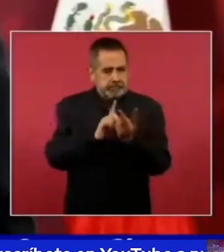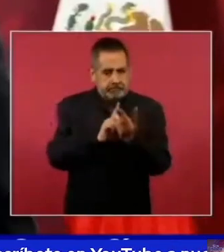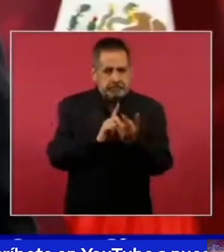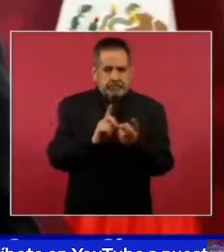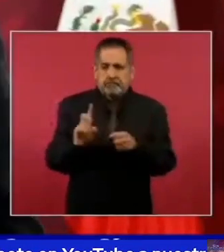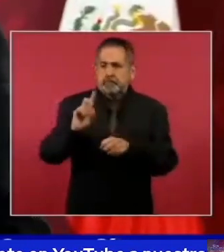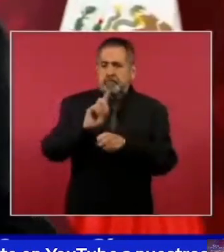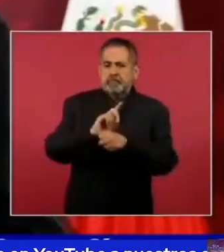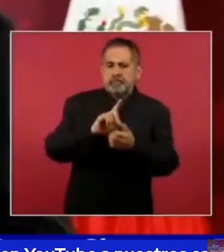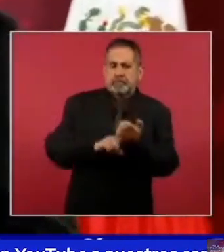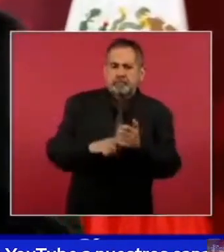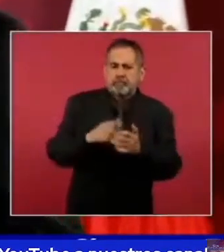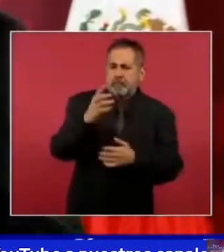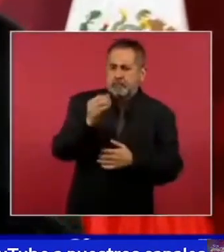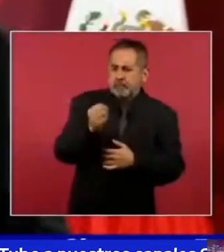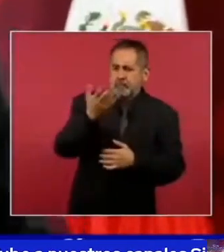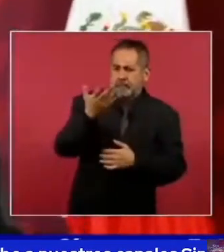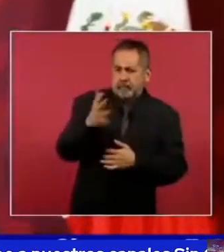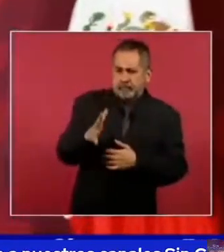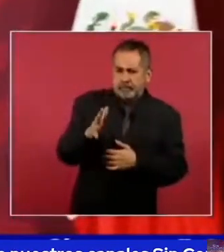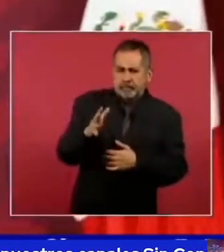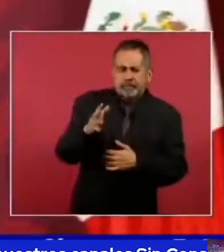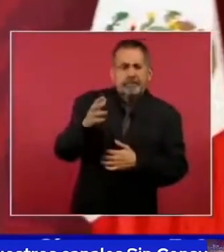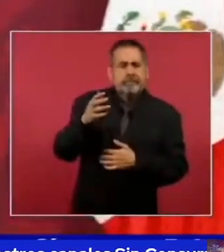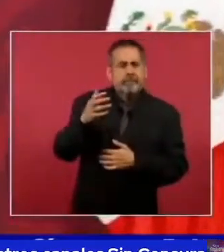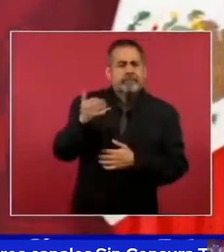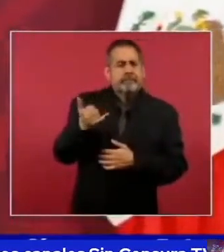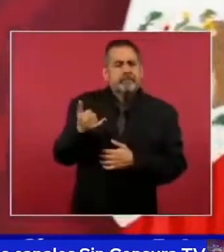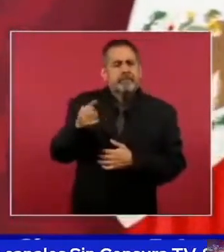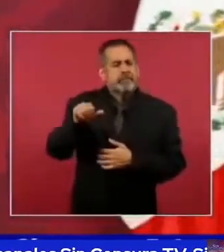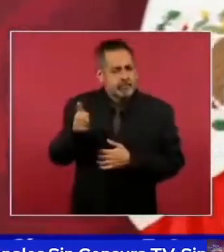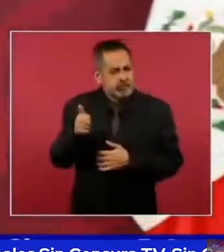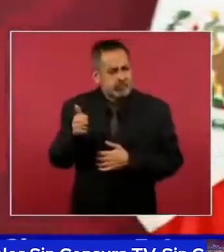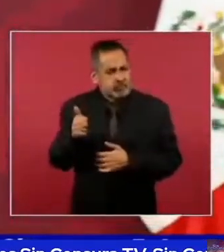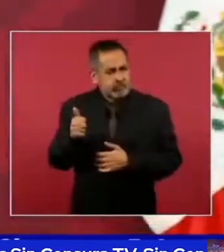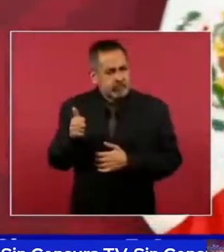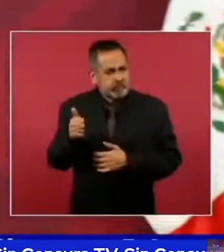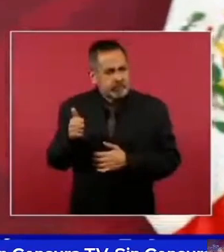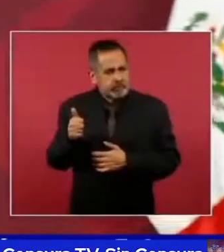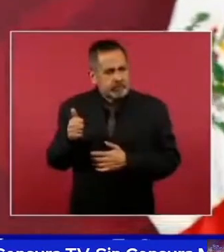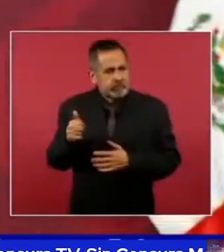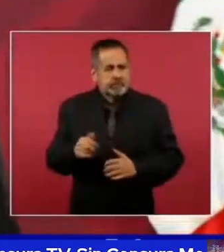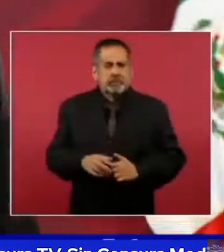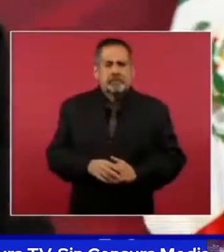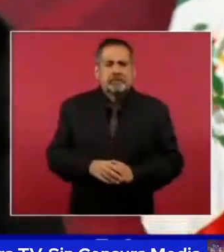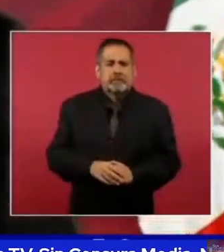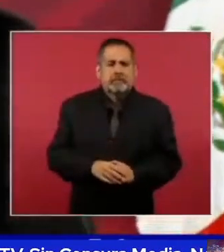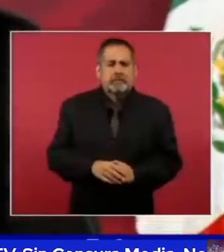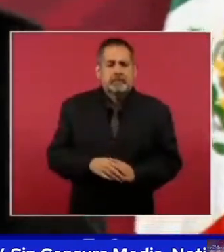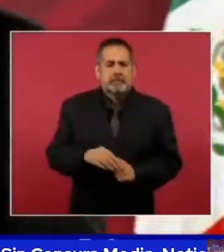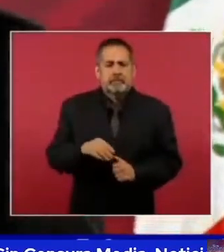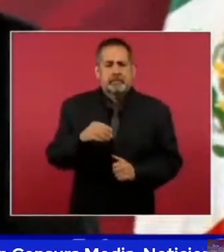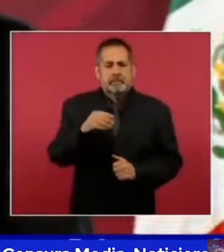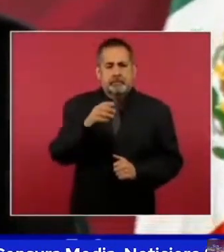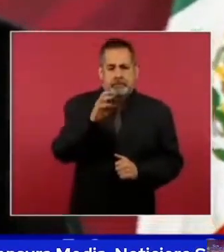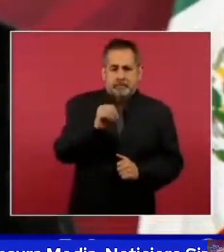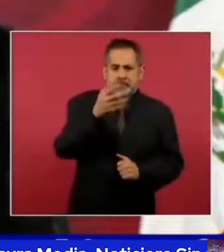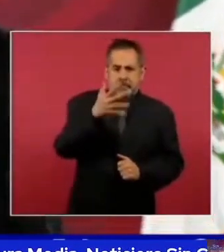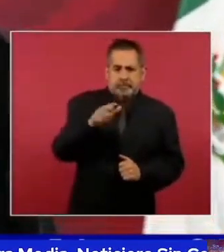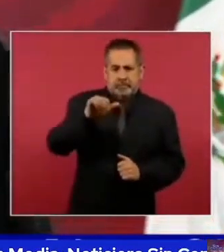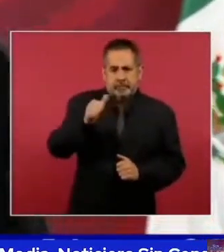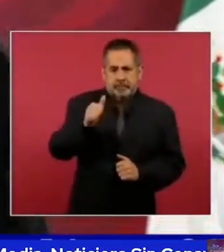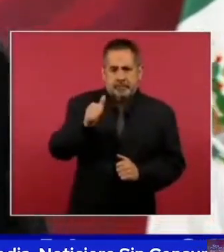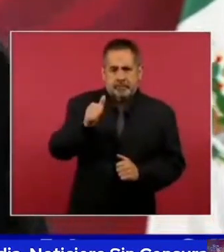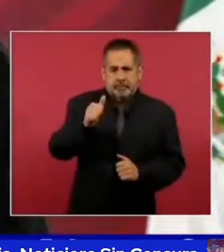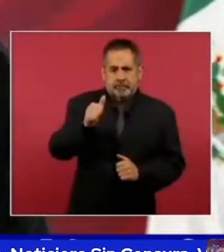situación que no solo desestabilizaría al gobierno de México, sino al país en conjunto, al tratarse de un vamos